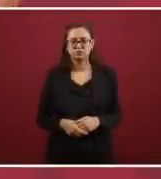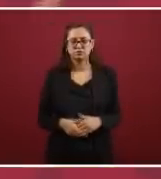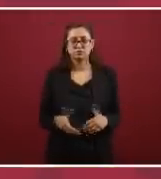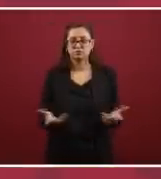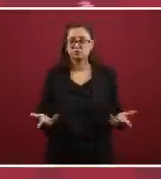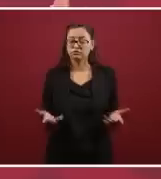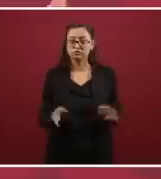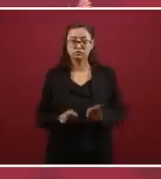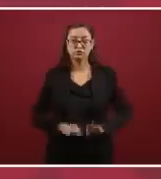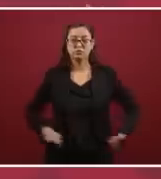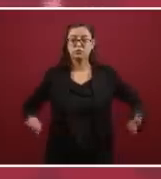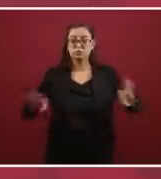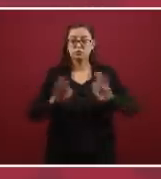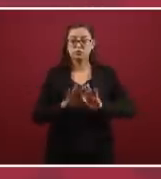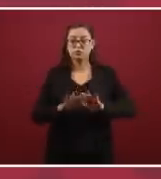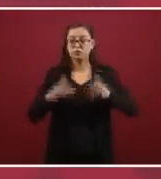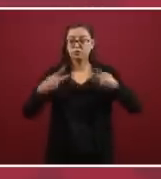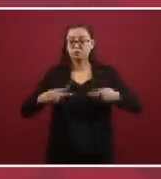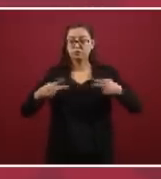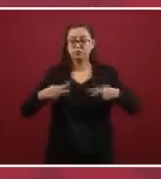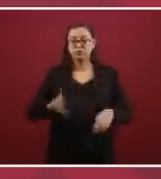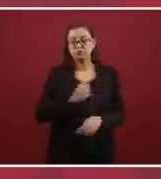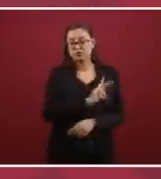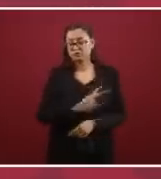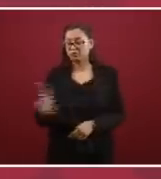respetemos a los demás